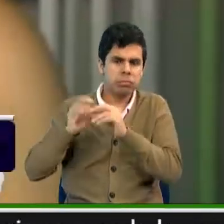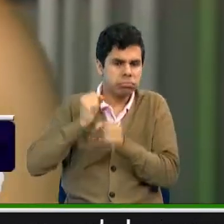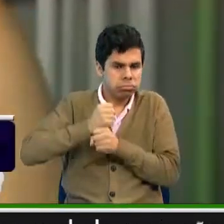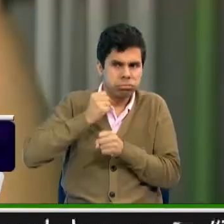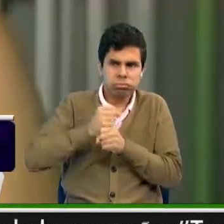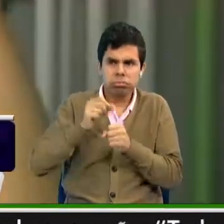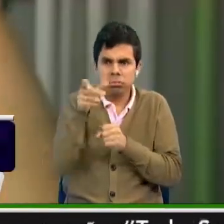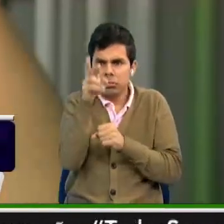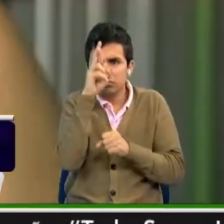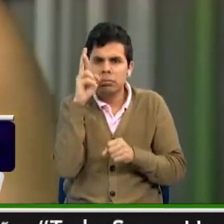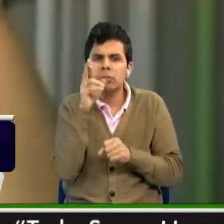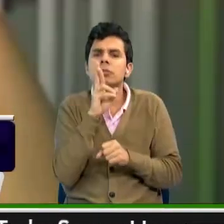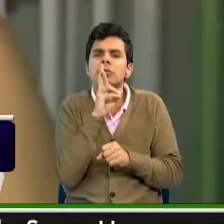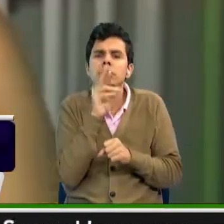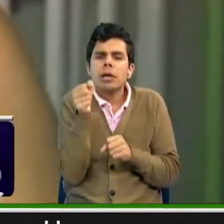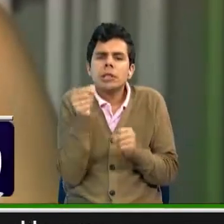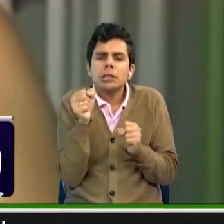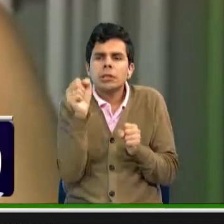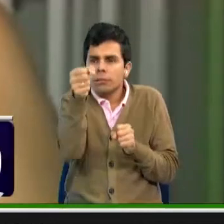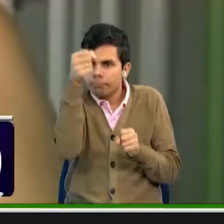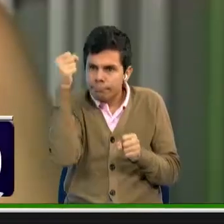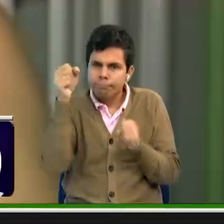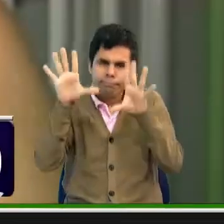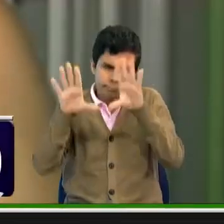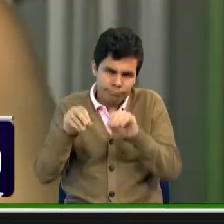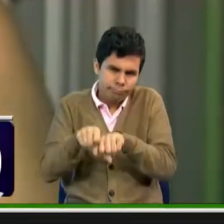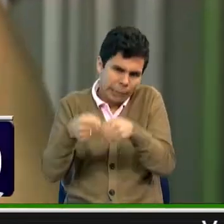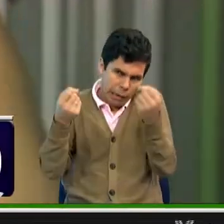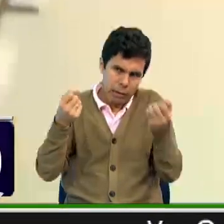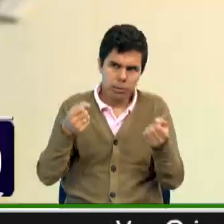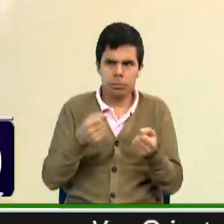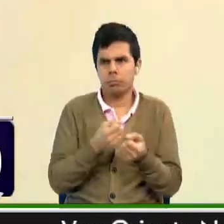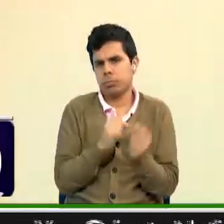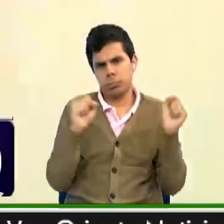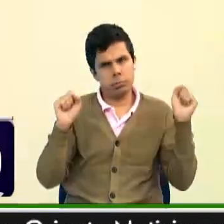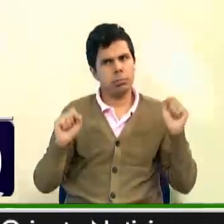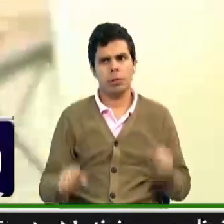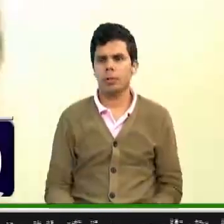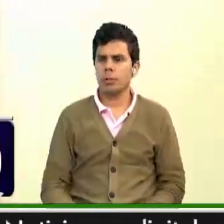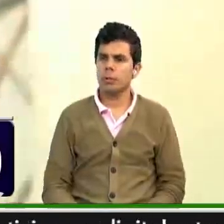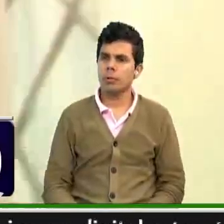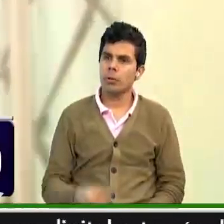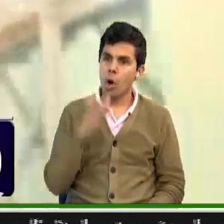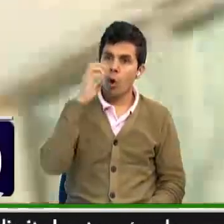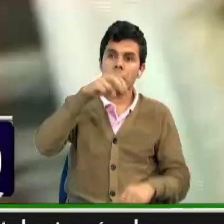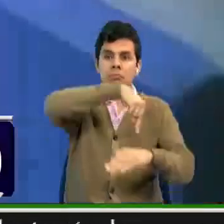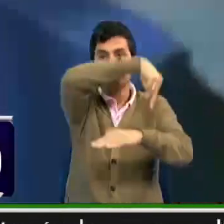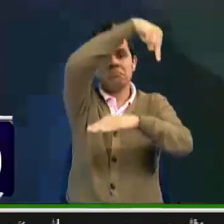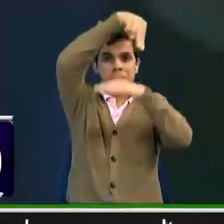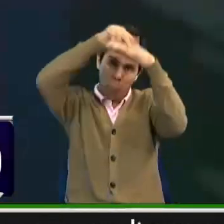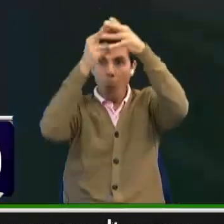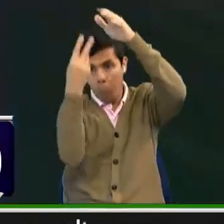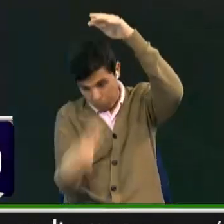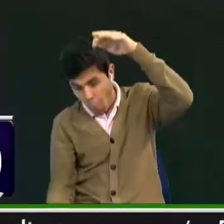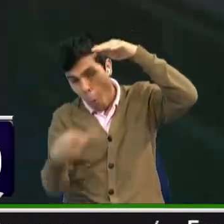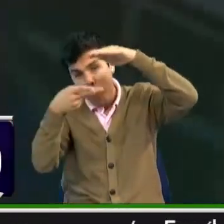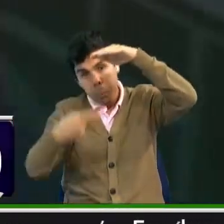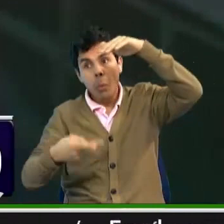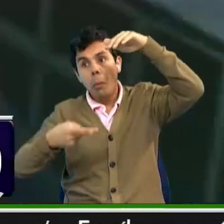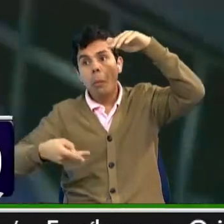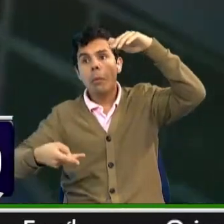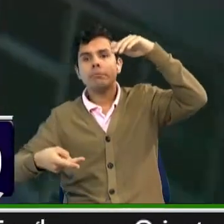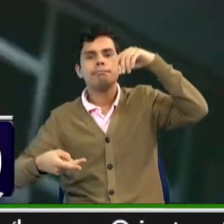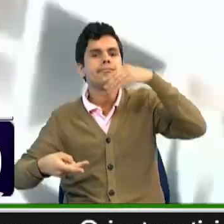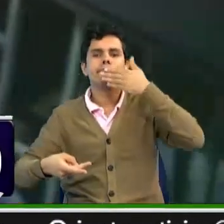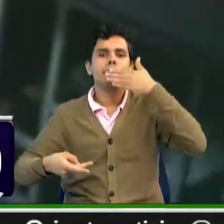todas las neveras, todo lo que se le daña a uno, pero eso no es justo. Luego que el hombre cayó, fue trasladado en camilla hacia un centro asistencial.